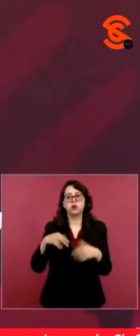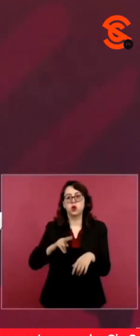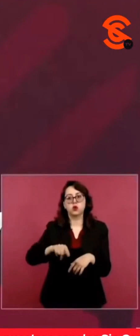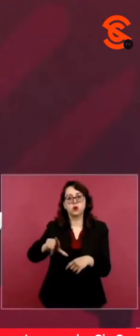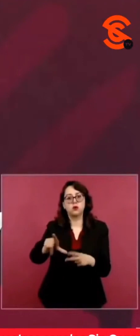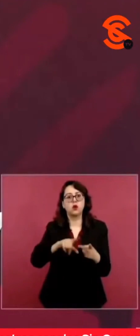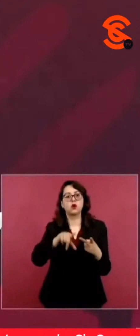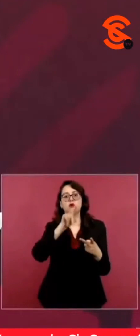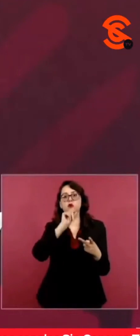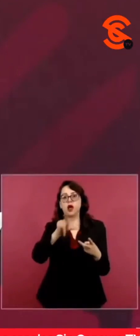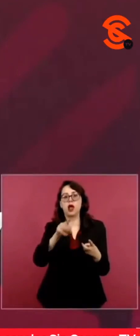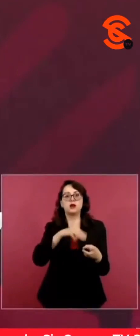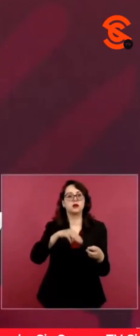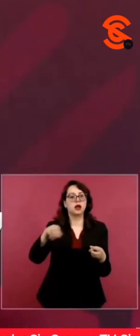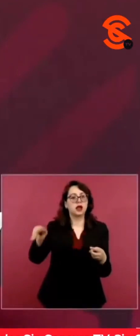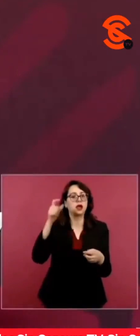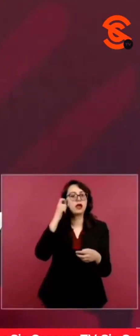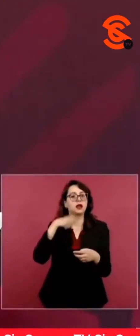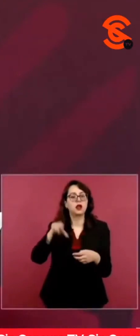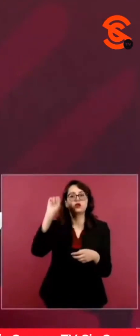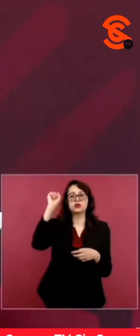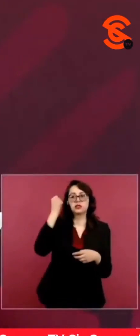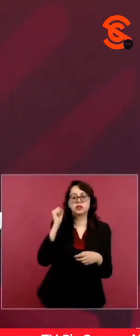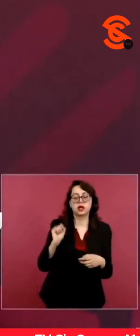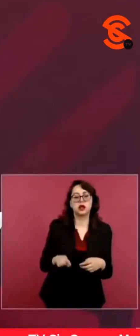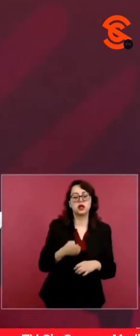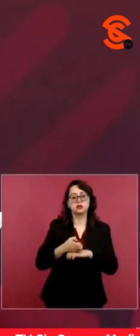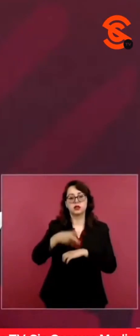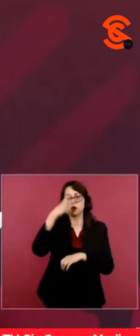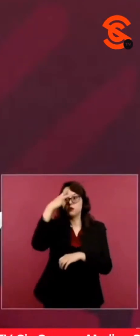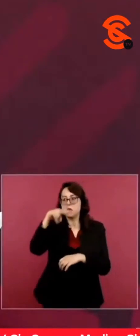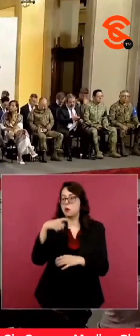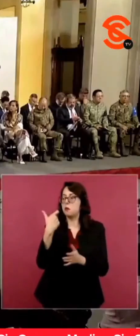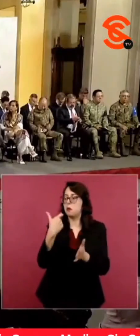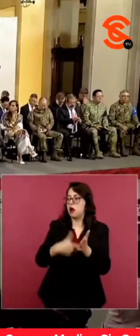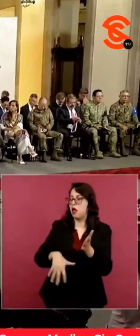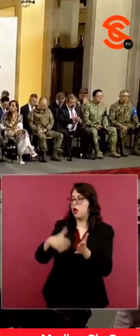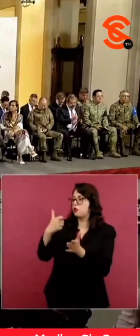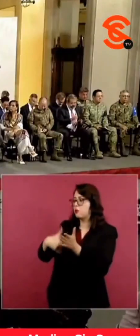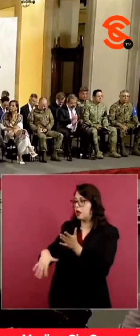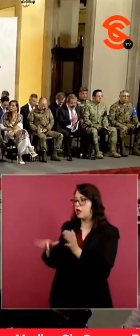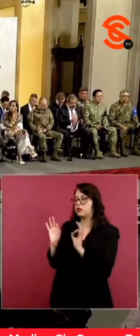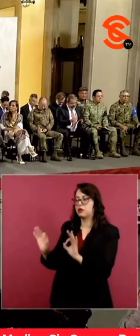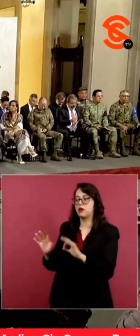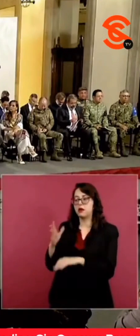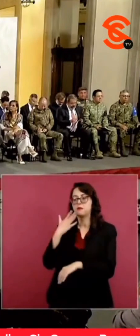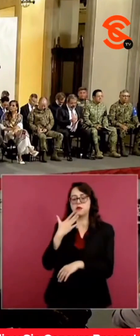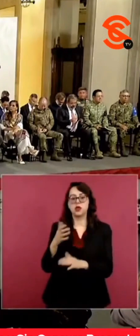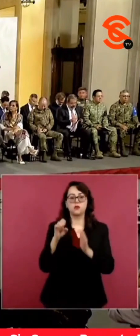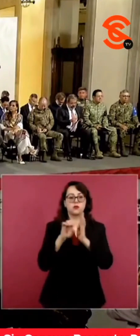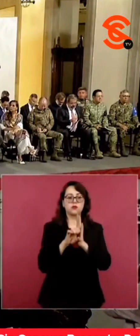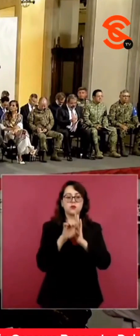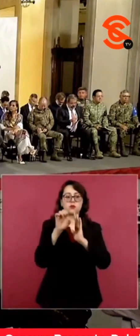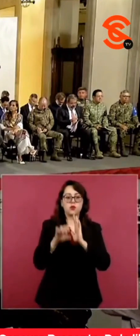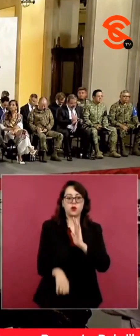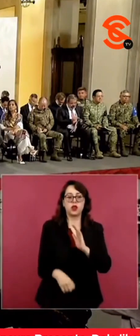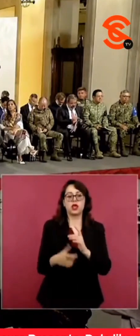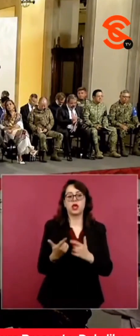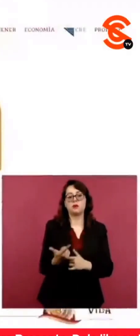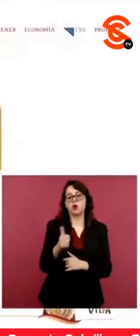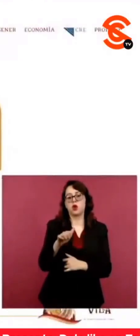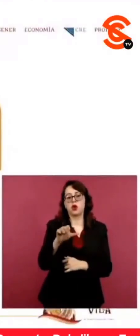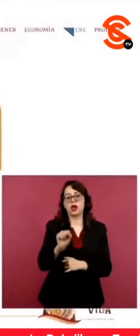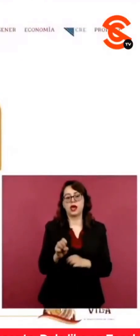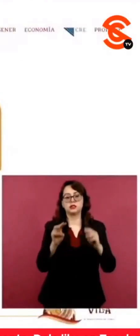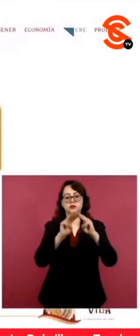León, en Jalisco, en Michoacán, en Guerrero, en Sinaloa y en el Estado de México. Un ejemplo, Gas Económico